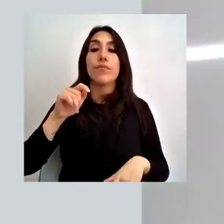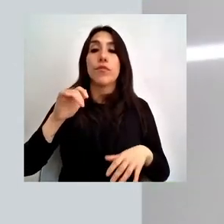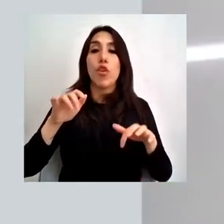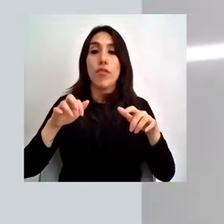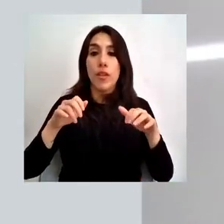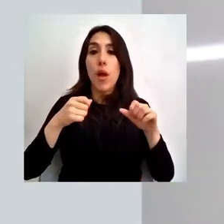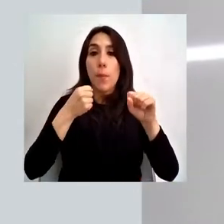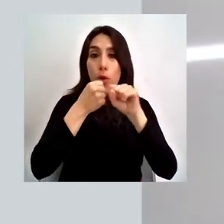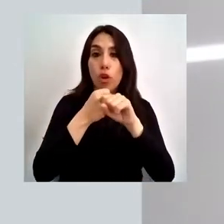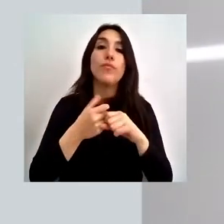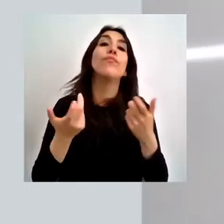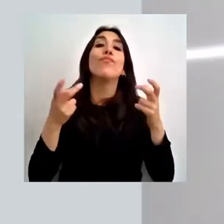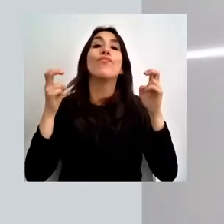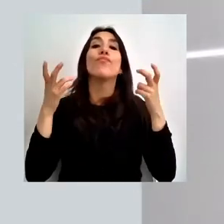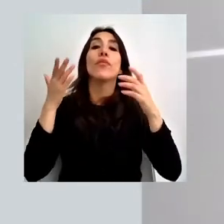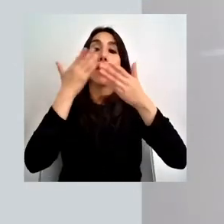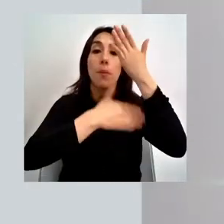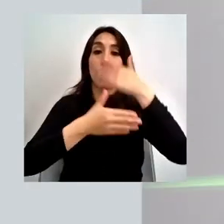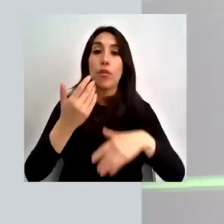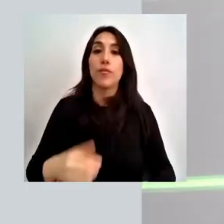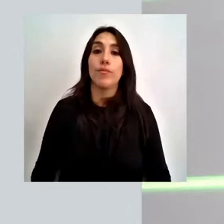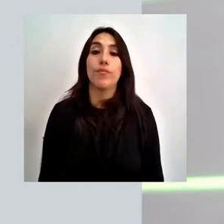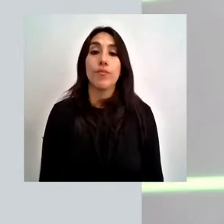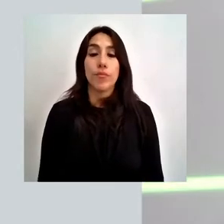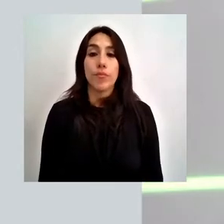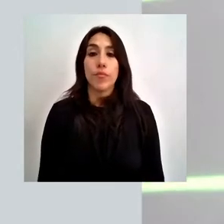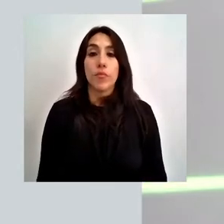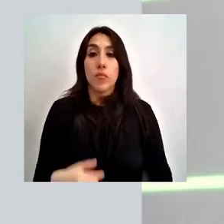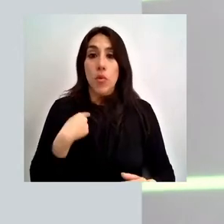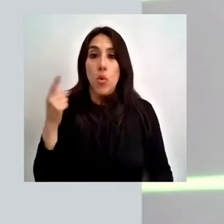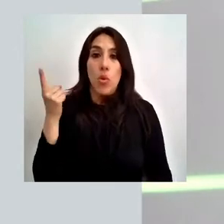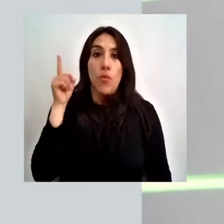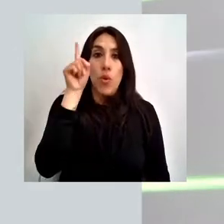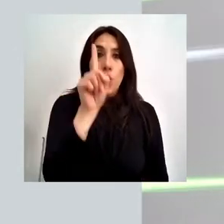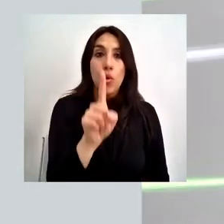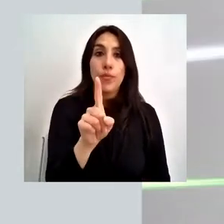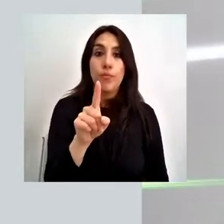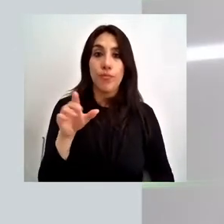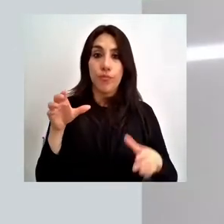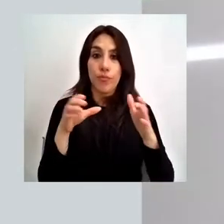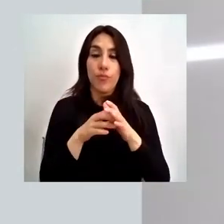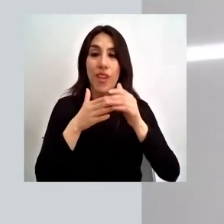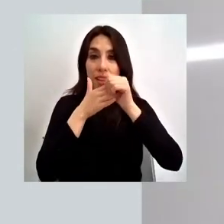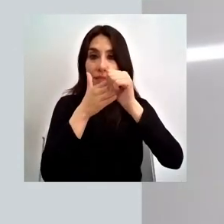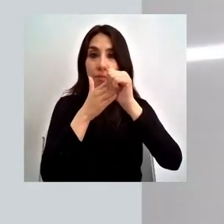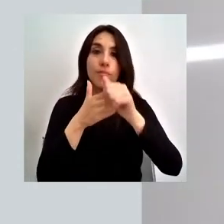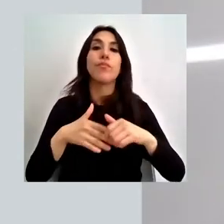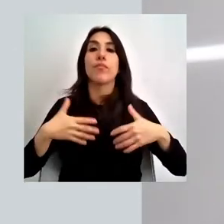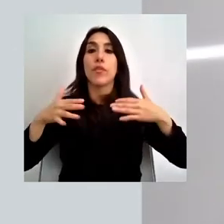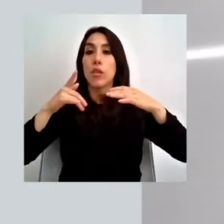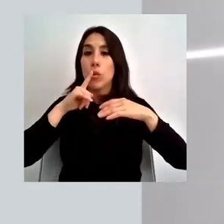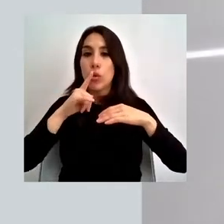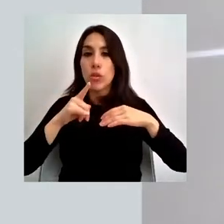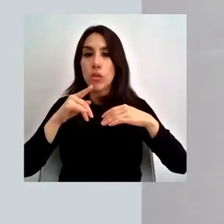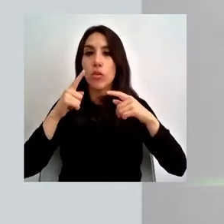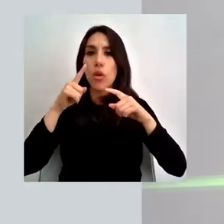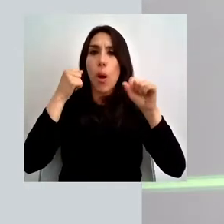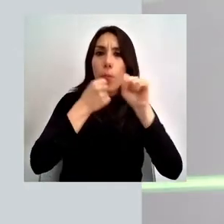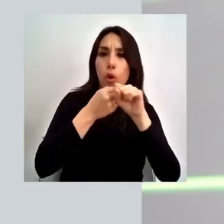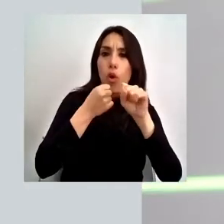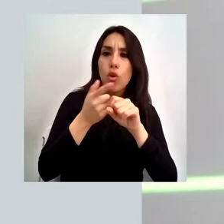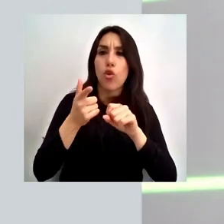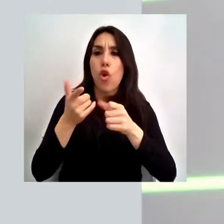miembro del grupo de líderes empresariales para la confianza en la discapacidad del gobierno de reino